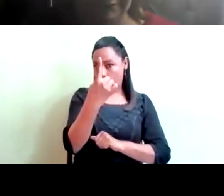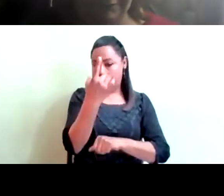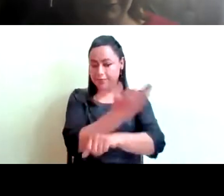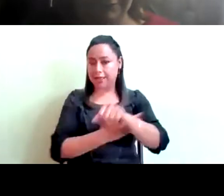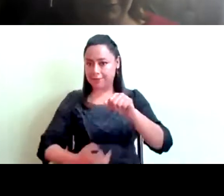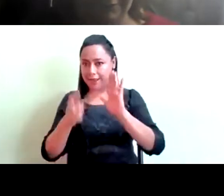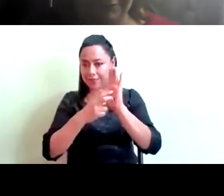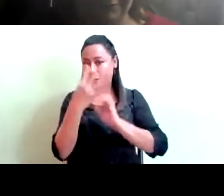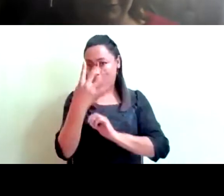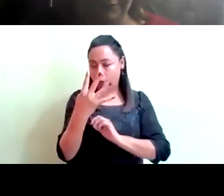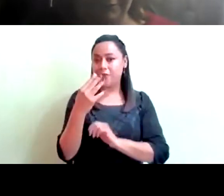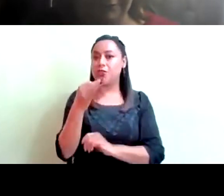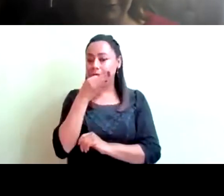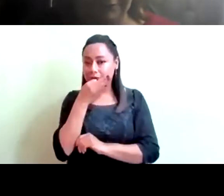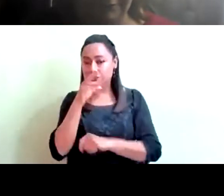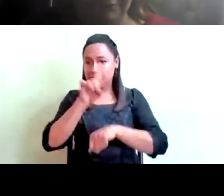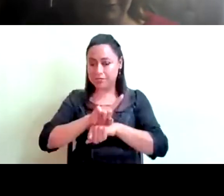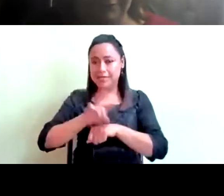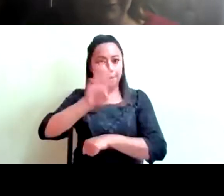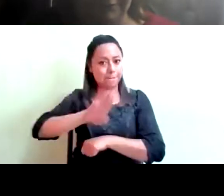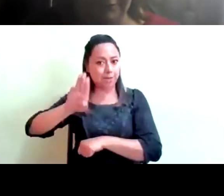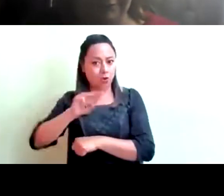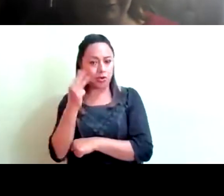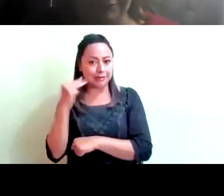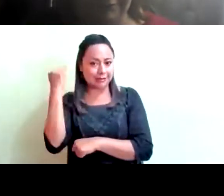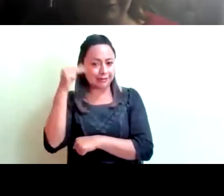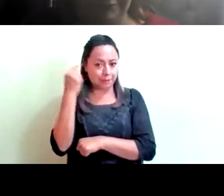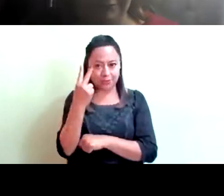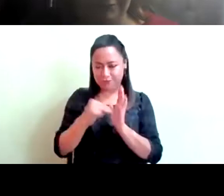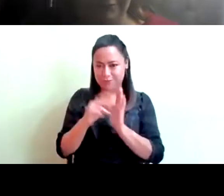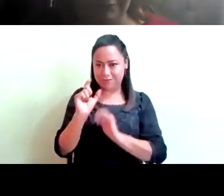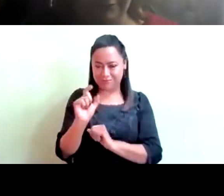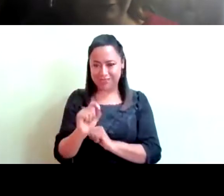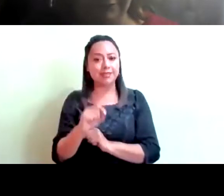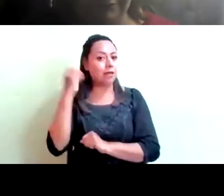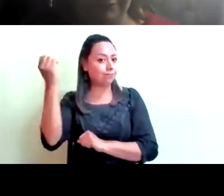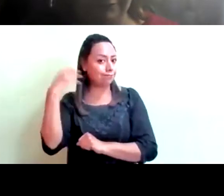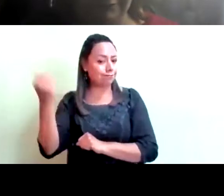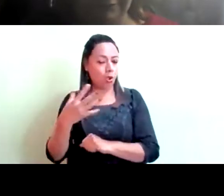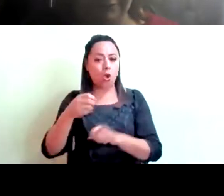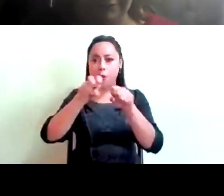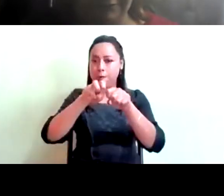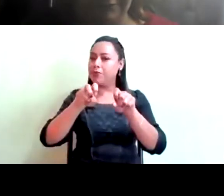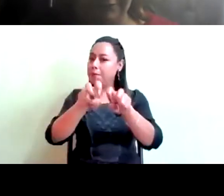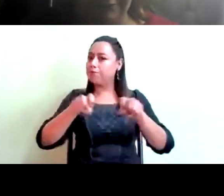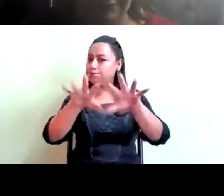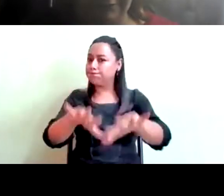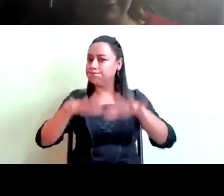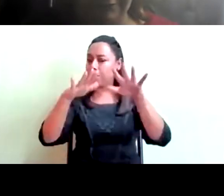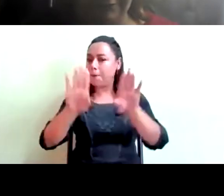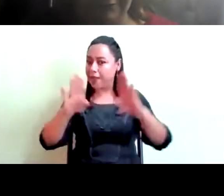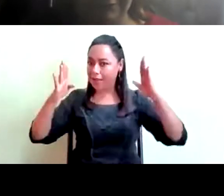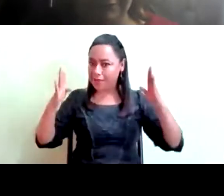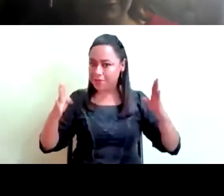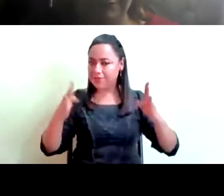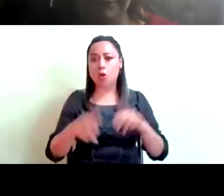1:04 del día miércoles 3 de marzo del presente año se da por concluido el Foro de Parlamento Abierto correspondiente